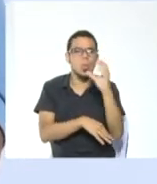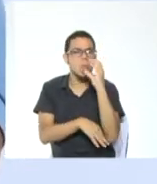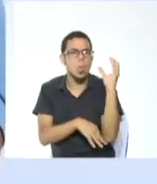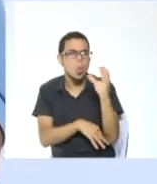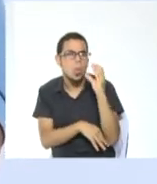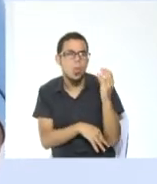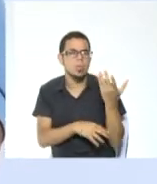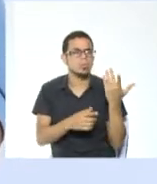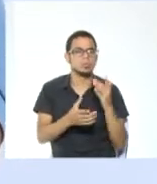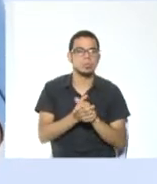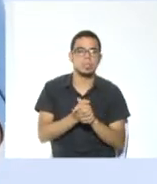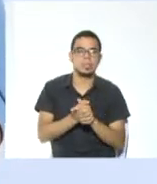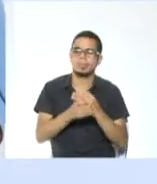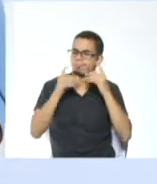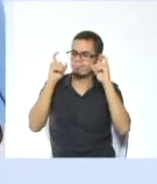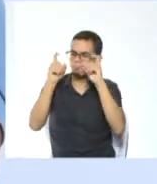Colombia.